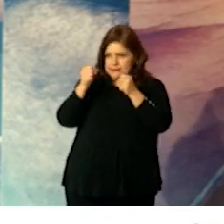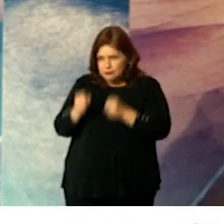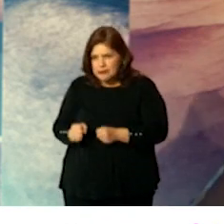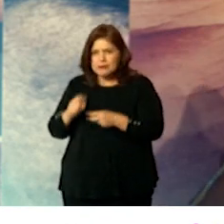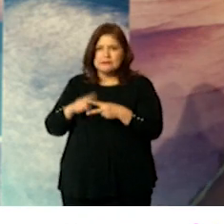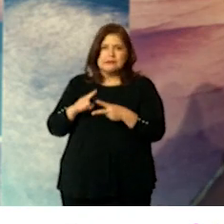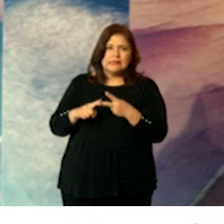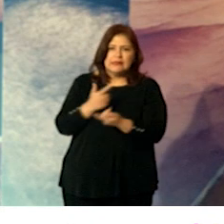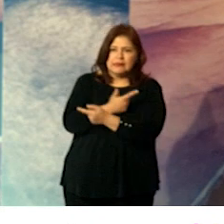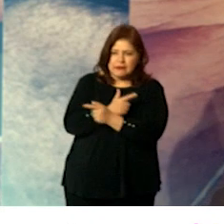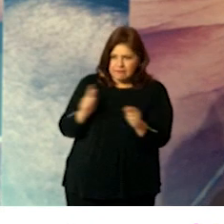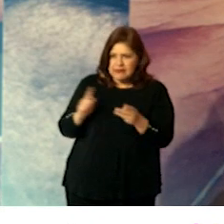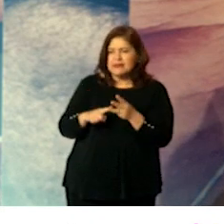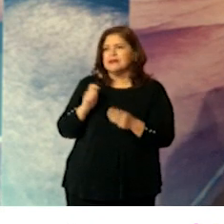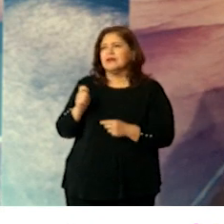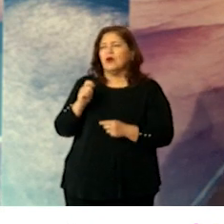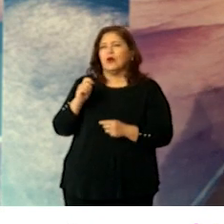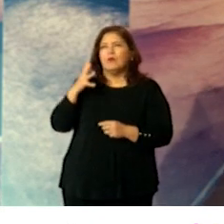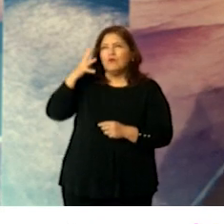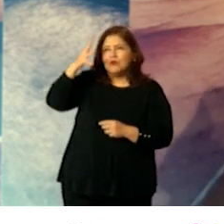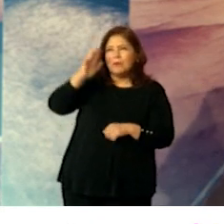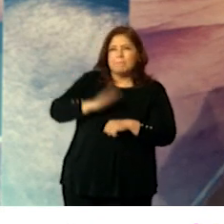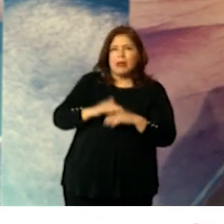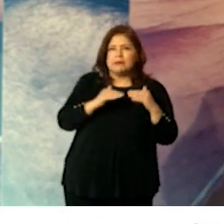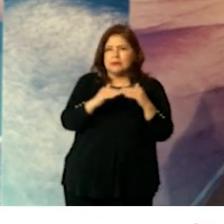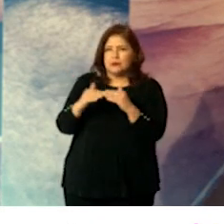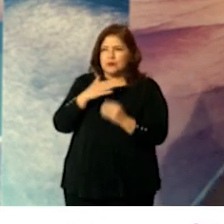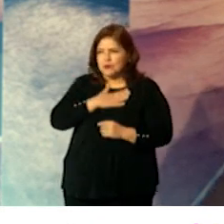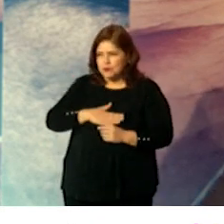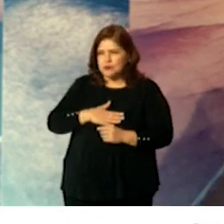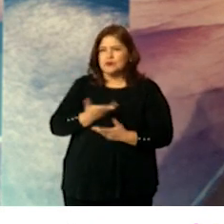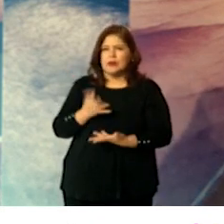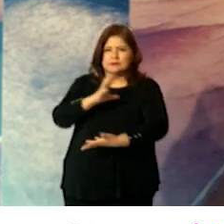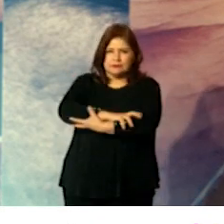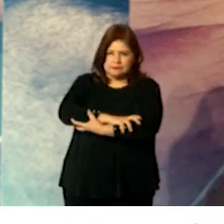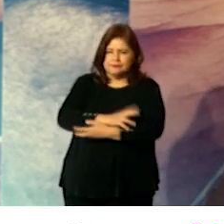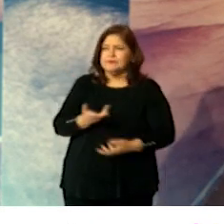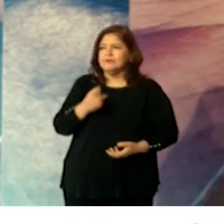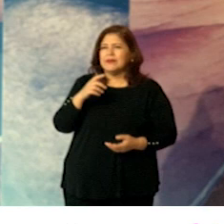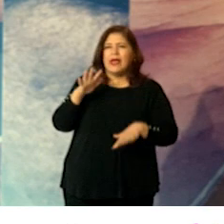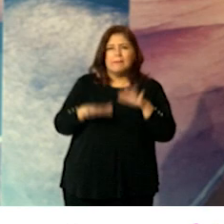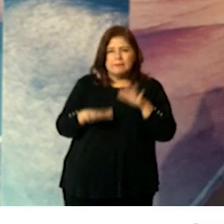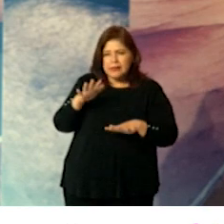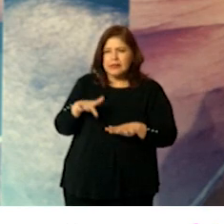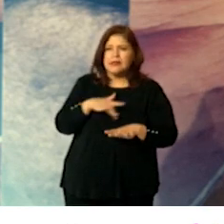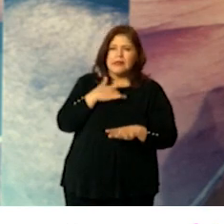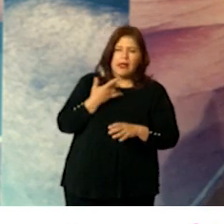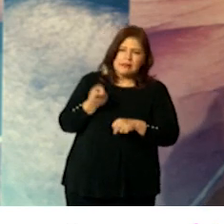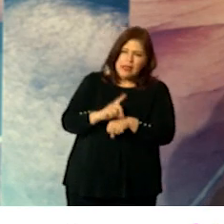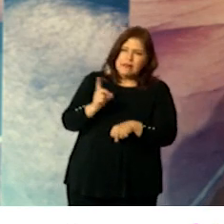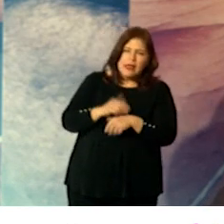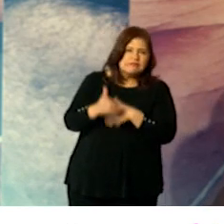libertades, un futuro más justo, más solidario. Creo que a veces en el bullicio de la cotidianidad,